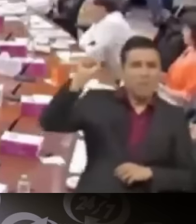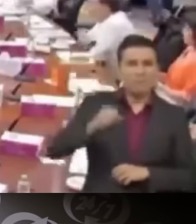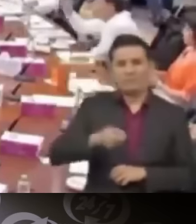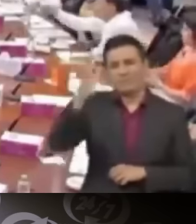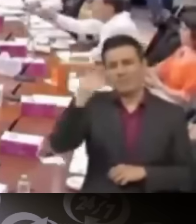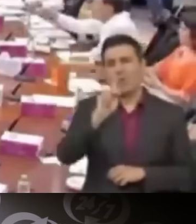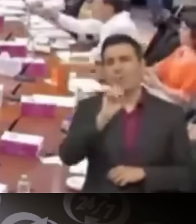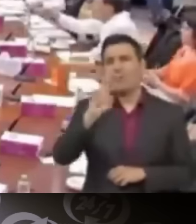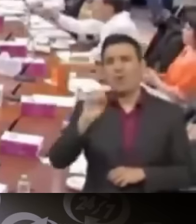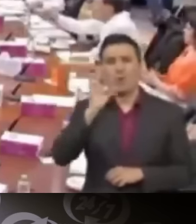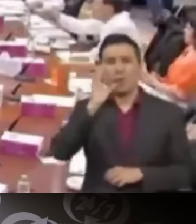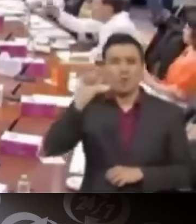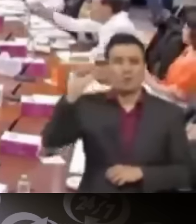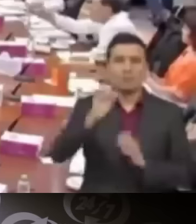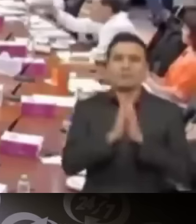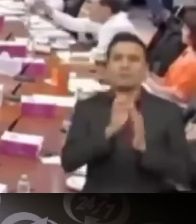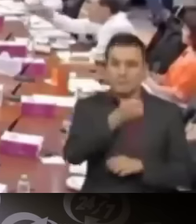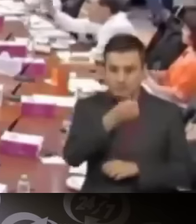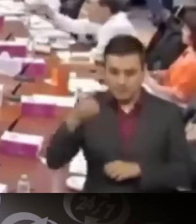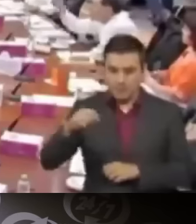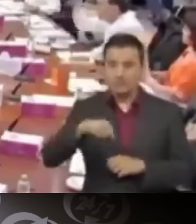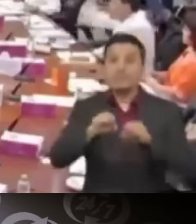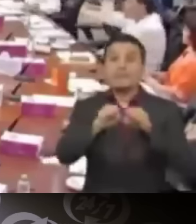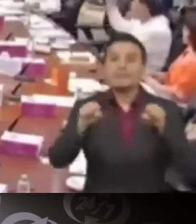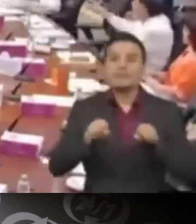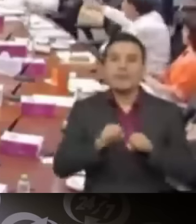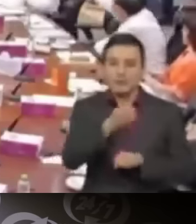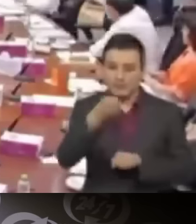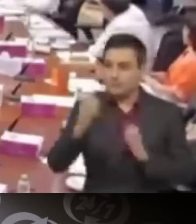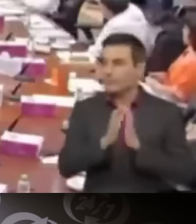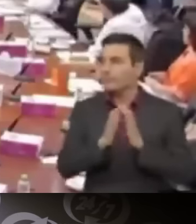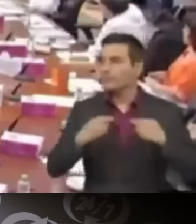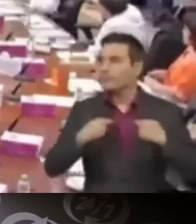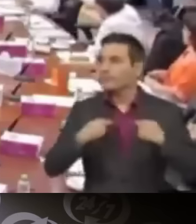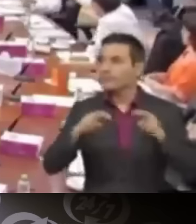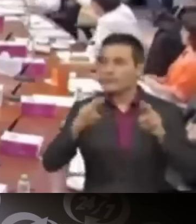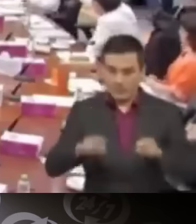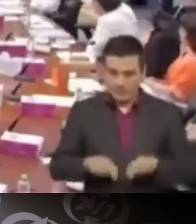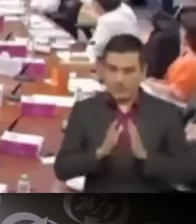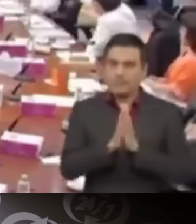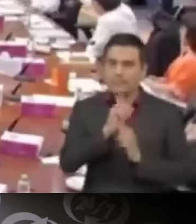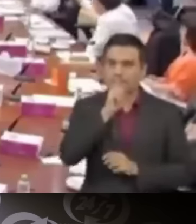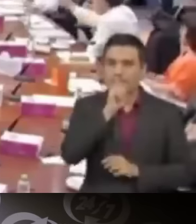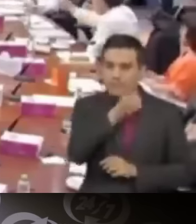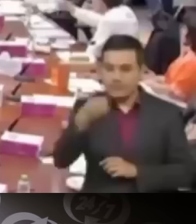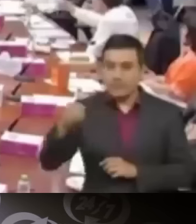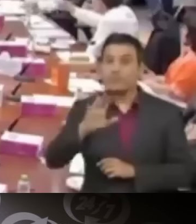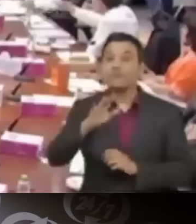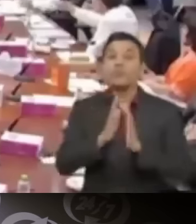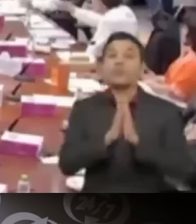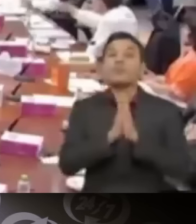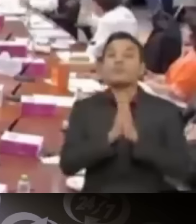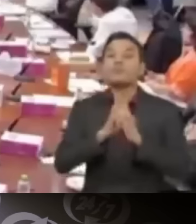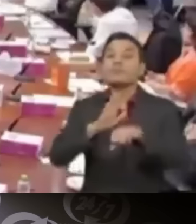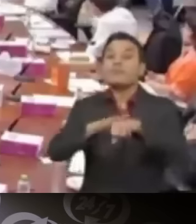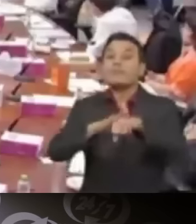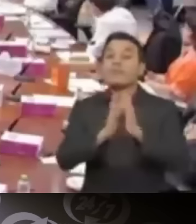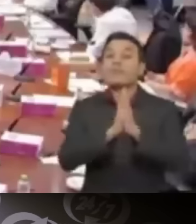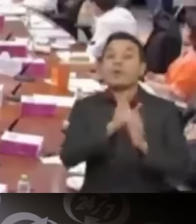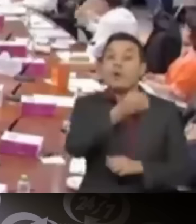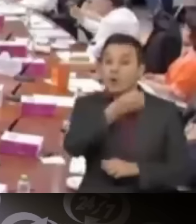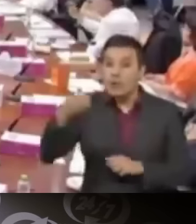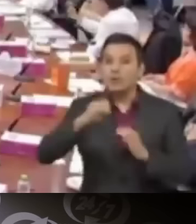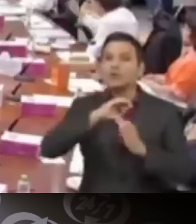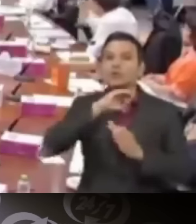Porro. Orden, por favor, en la sala. Representantes, por favor, sí, en la mesa, sí. Y por favor,